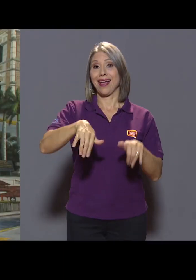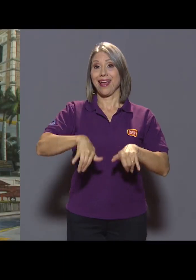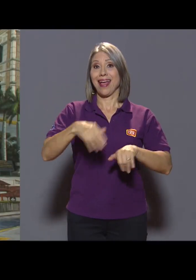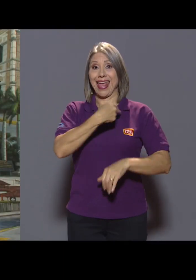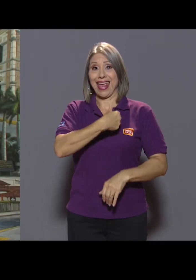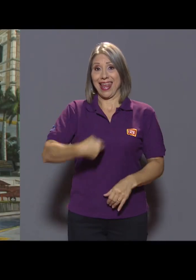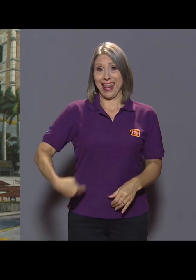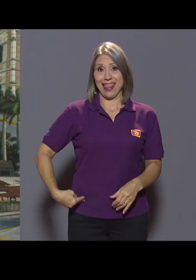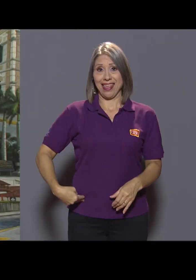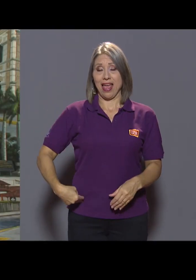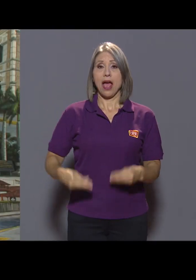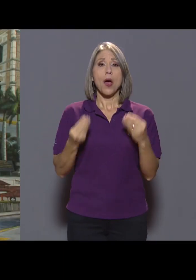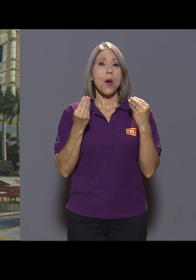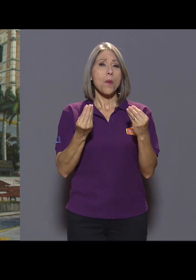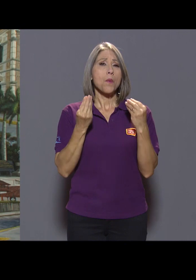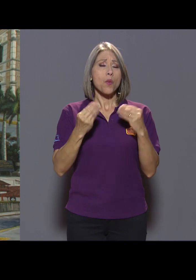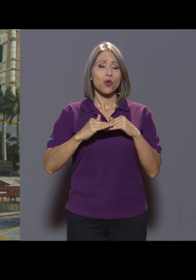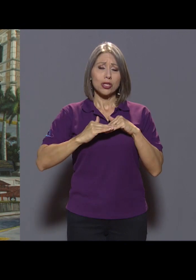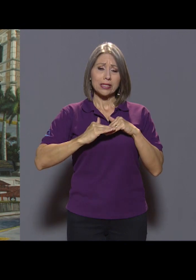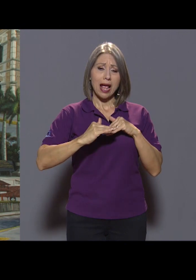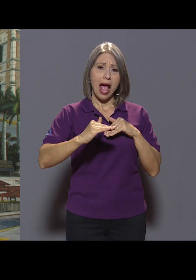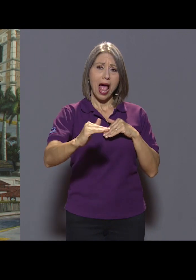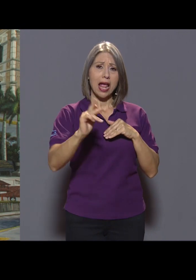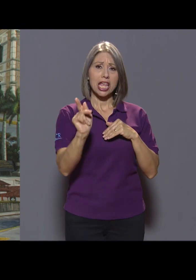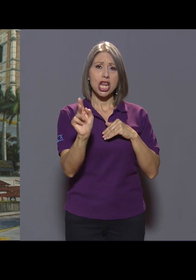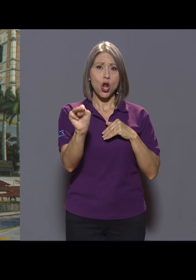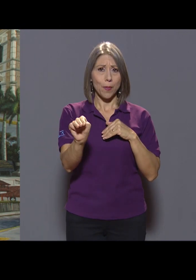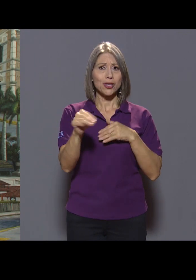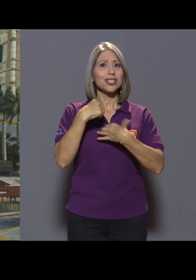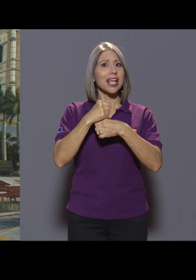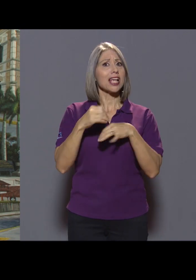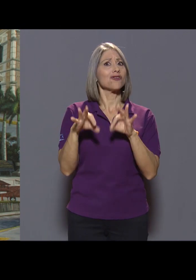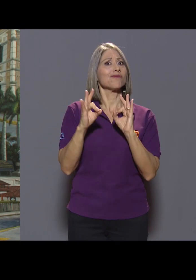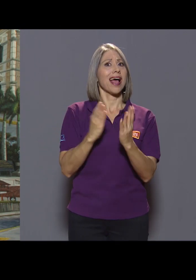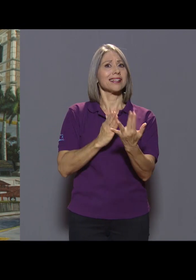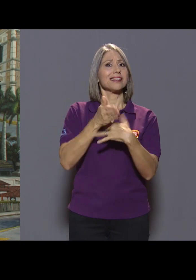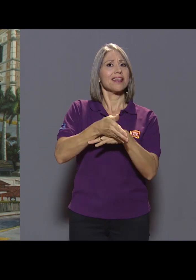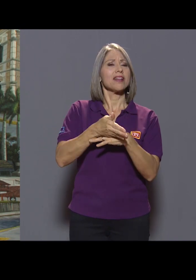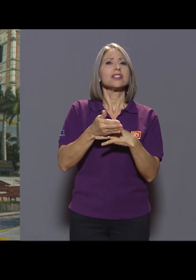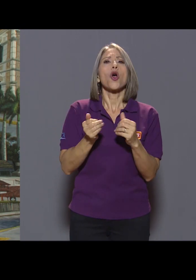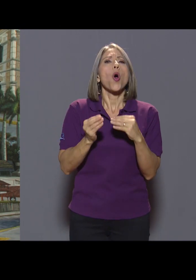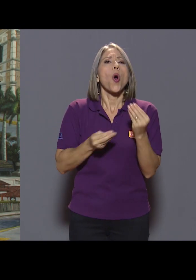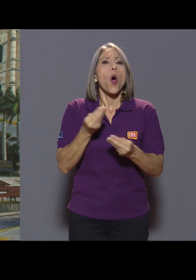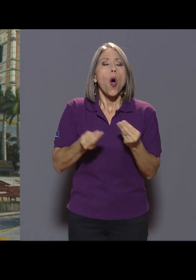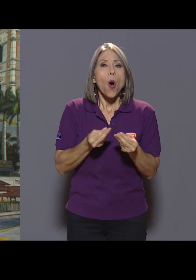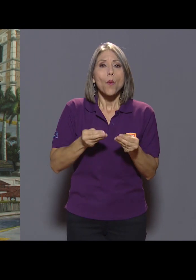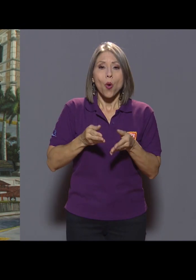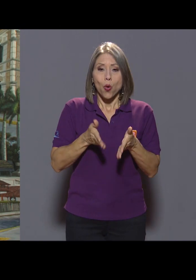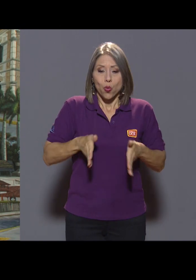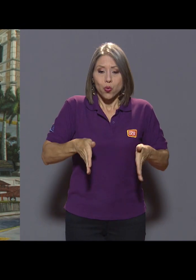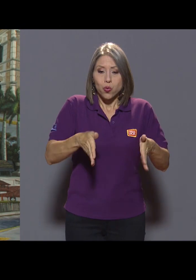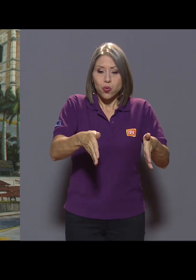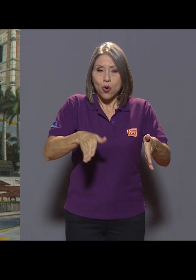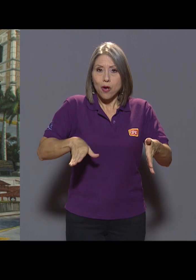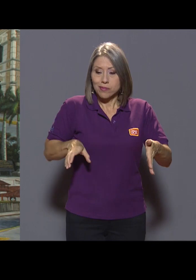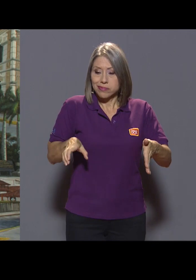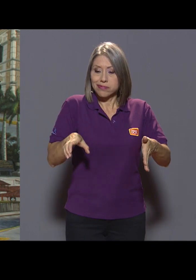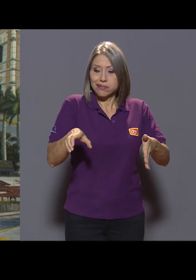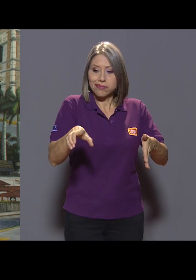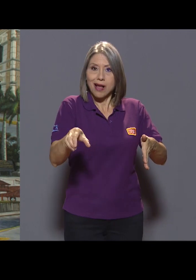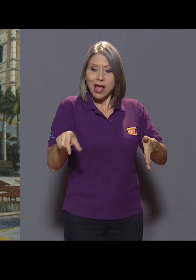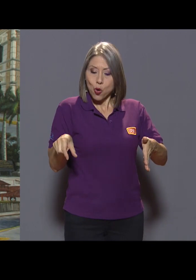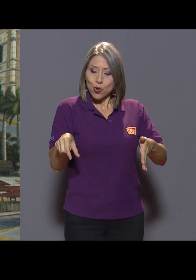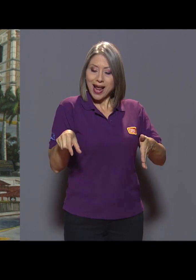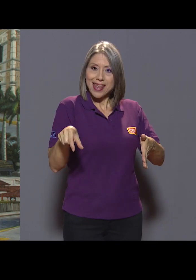kilómetros se han hecho accesibles. ¿Con qué? Con una guía táctil para el no vidente, con unas losetas